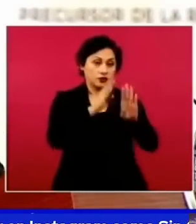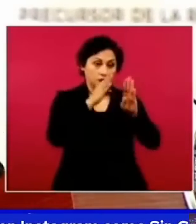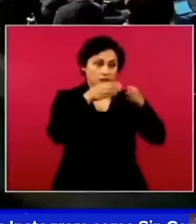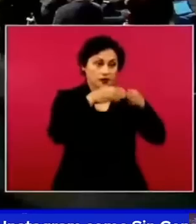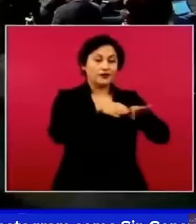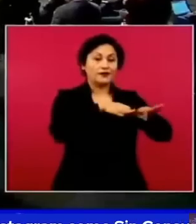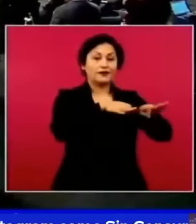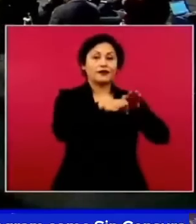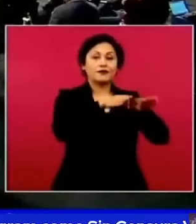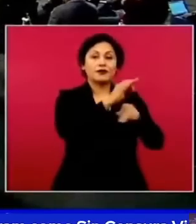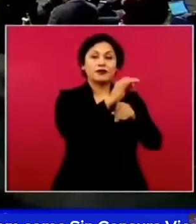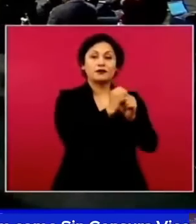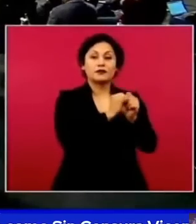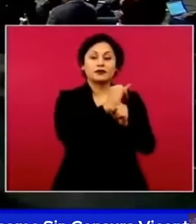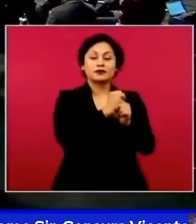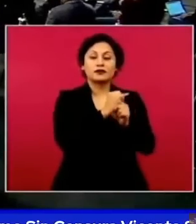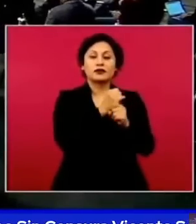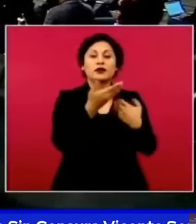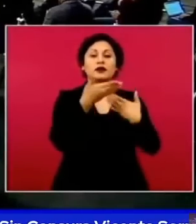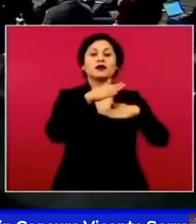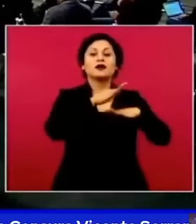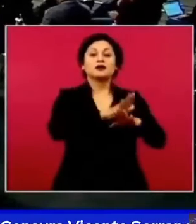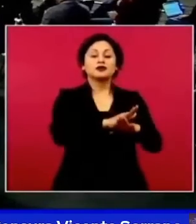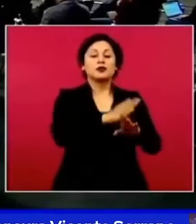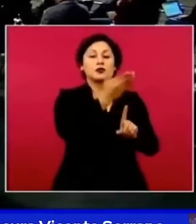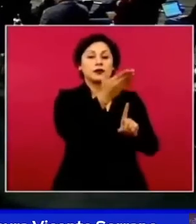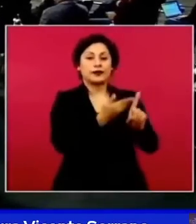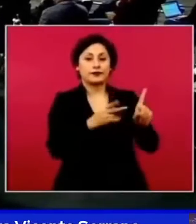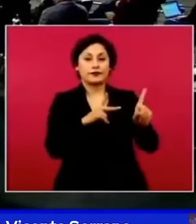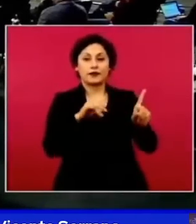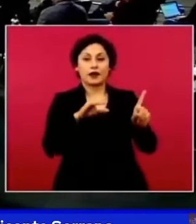Stanley. Y entonces,